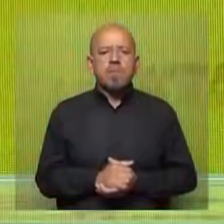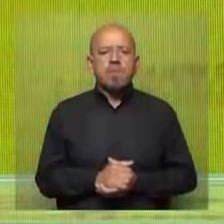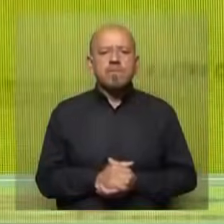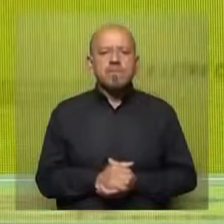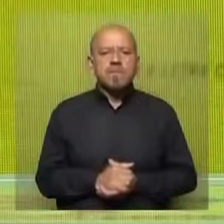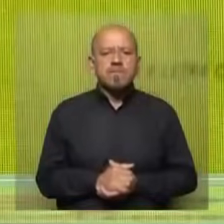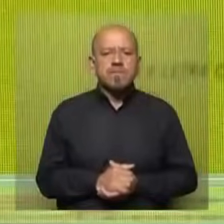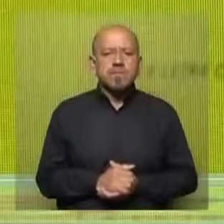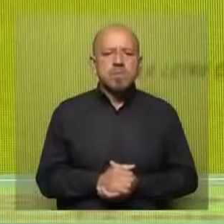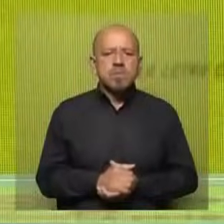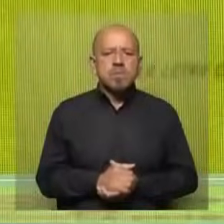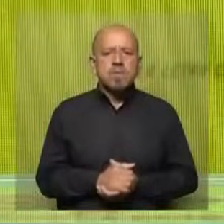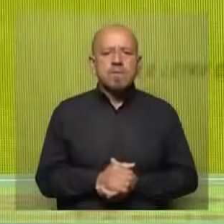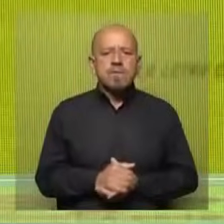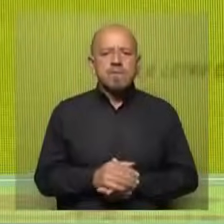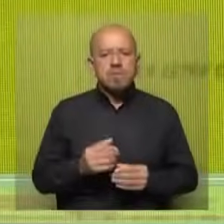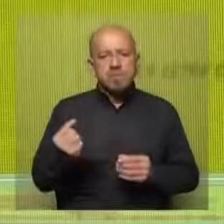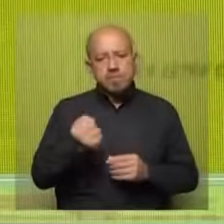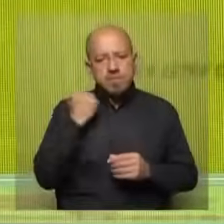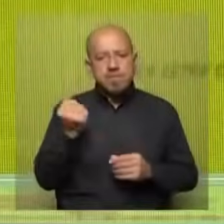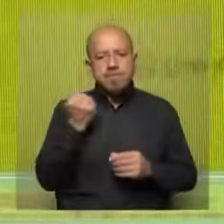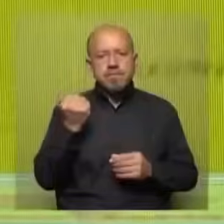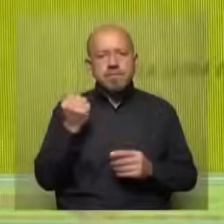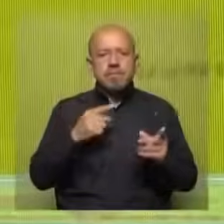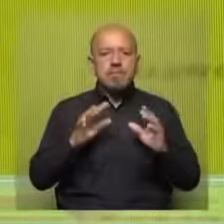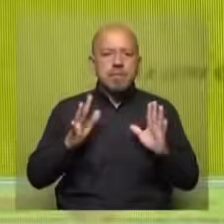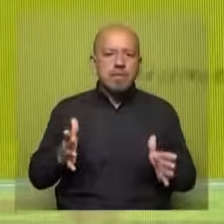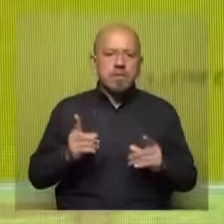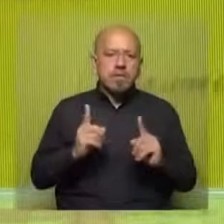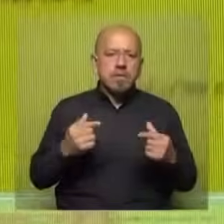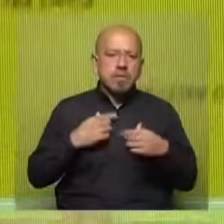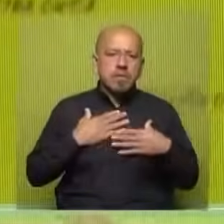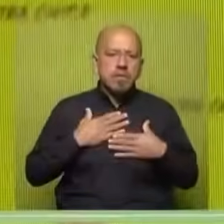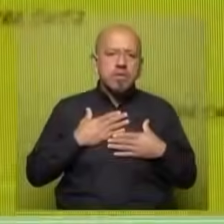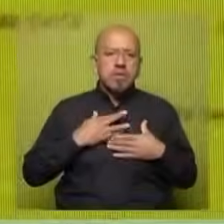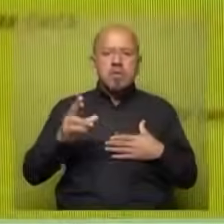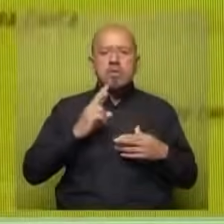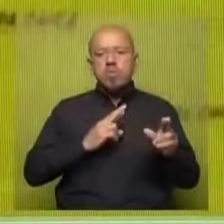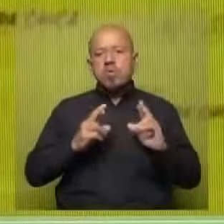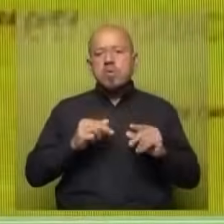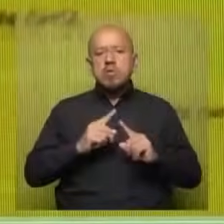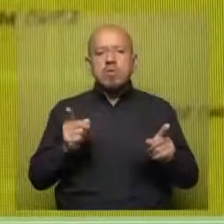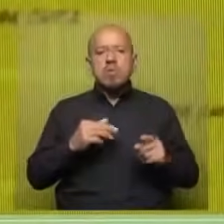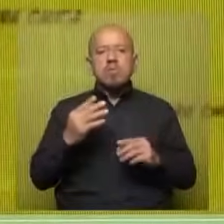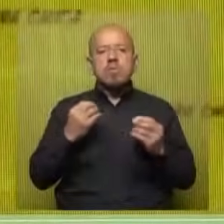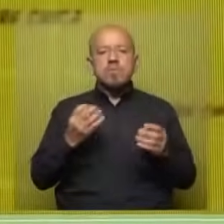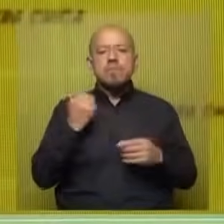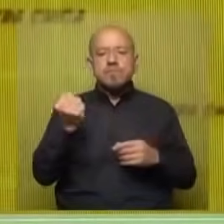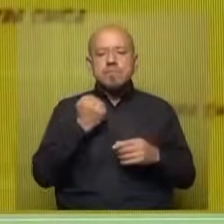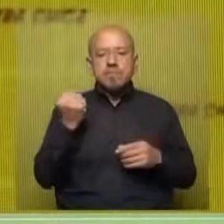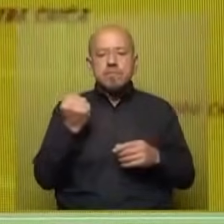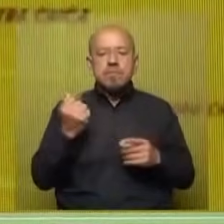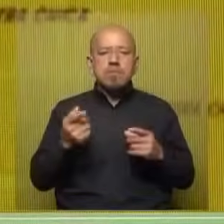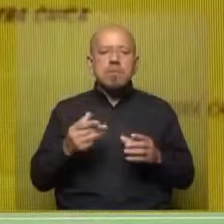Al mismo tiempo que es importante... Bueno, primero que yo no tengo la respuesta de todas las cosas, ¿no? Pero lo importante... Por eso es importante una construcción